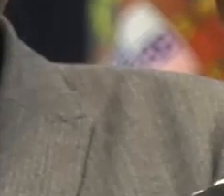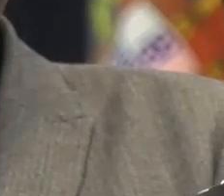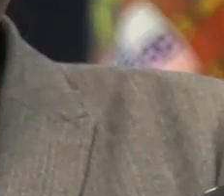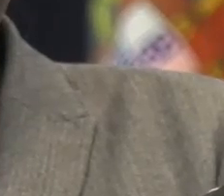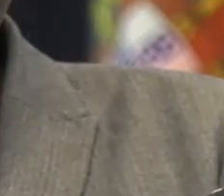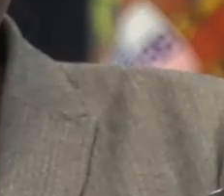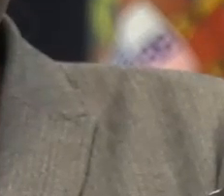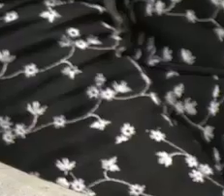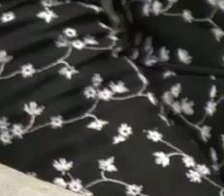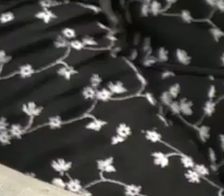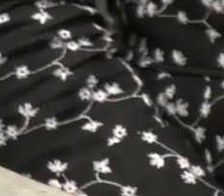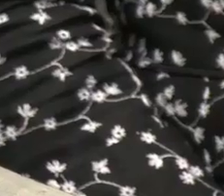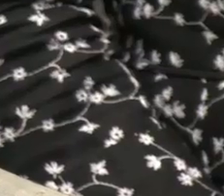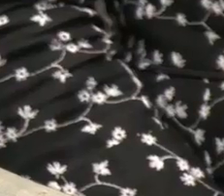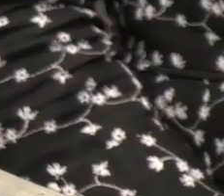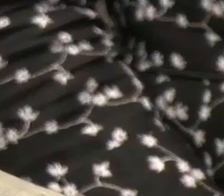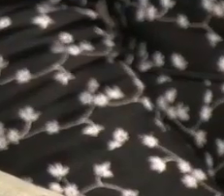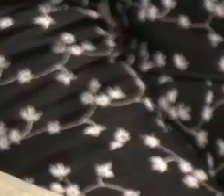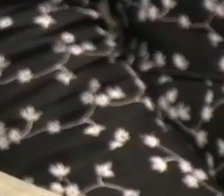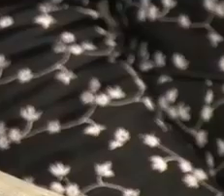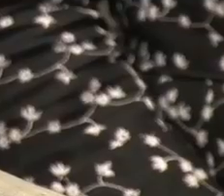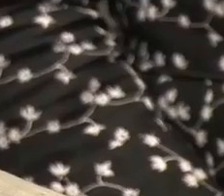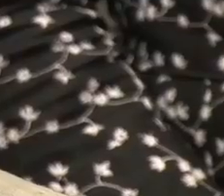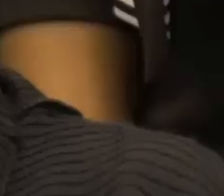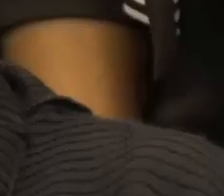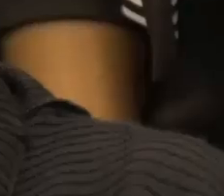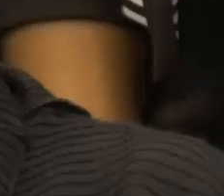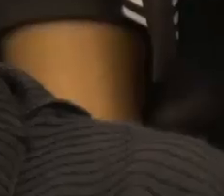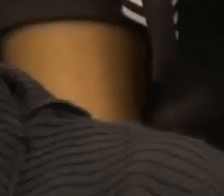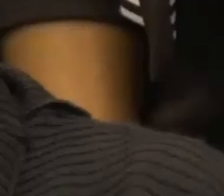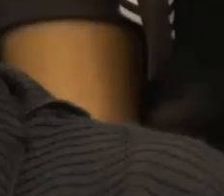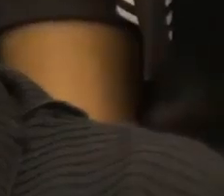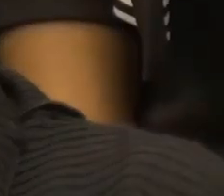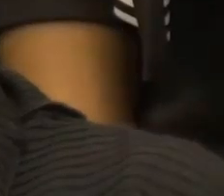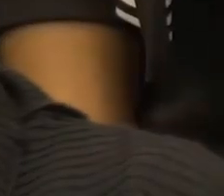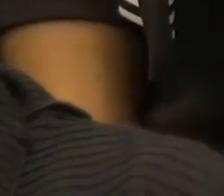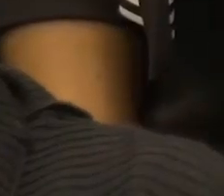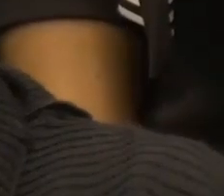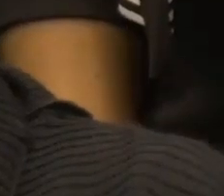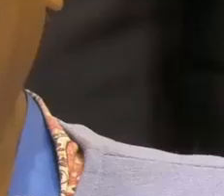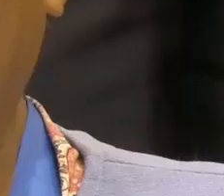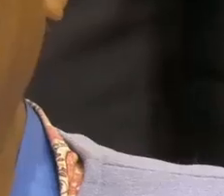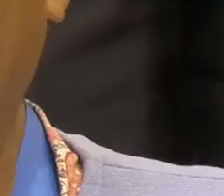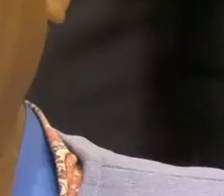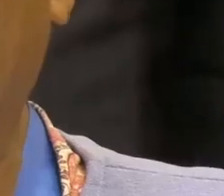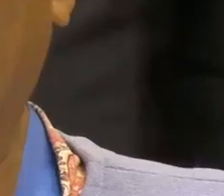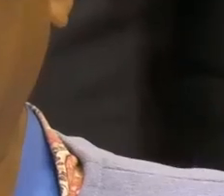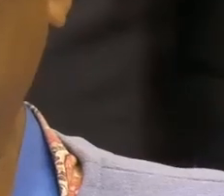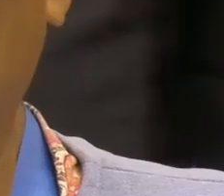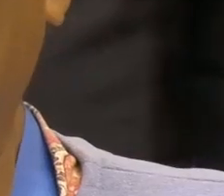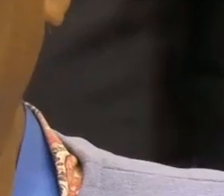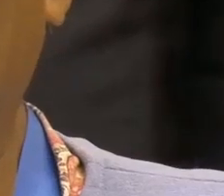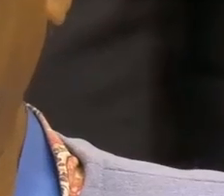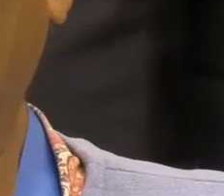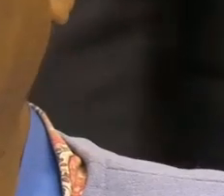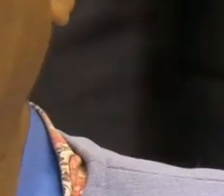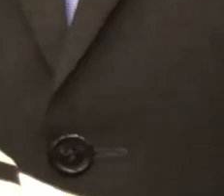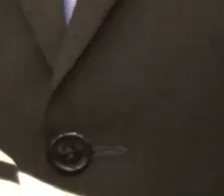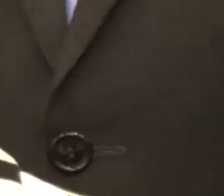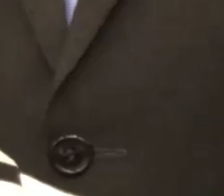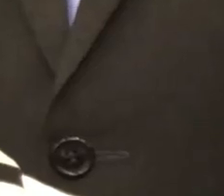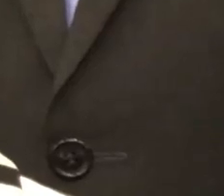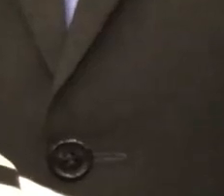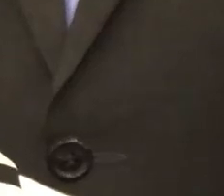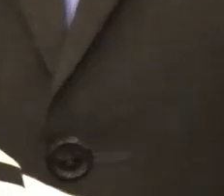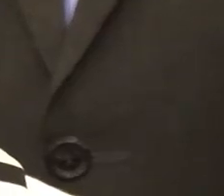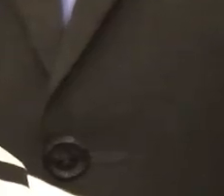Caribe, gracias a la organización del Ministerio de Educación de Bolivia y la Oficina Regional de Educación para América Latina y el Caribe,